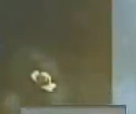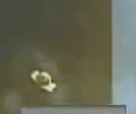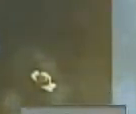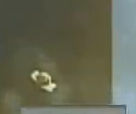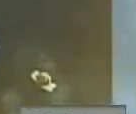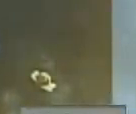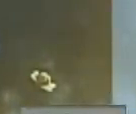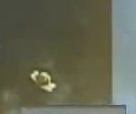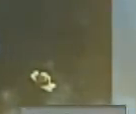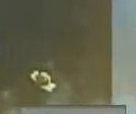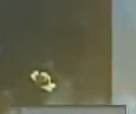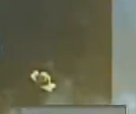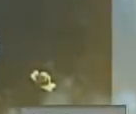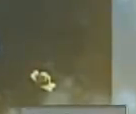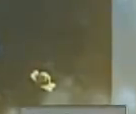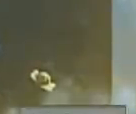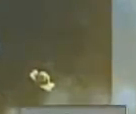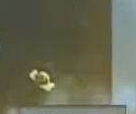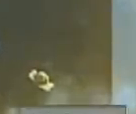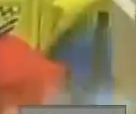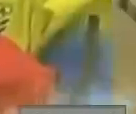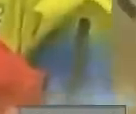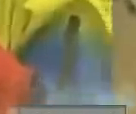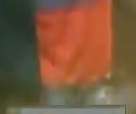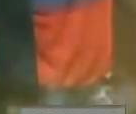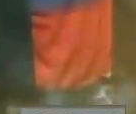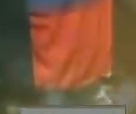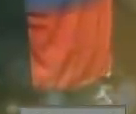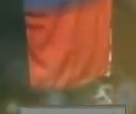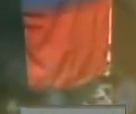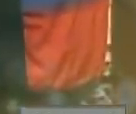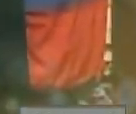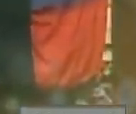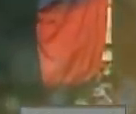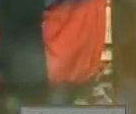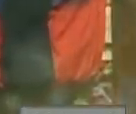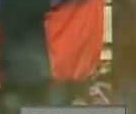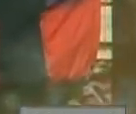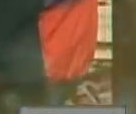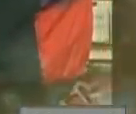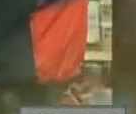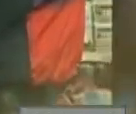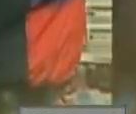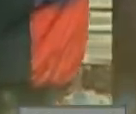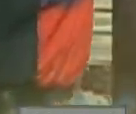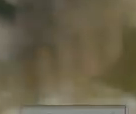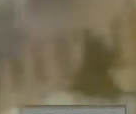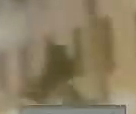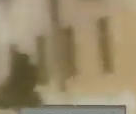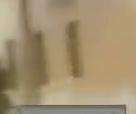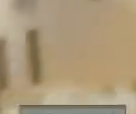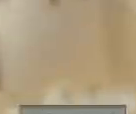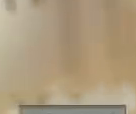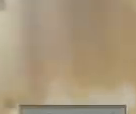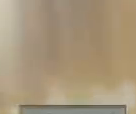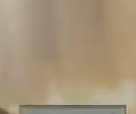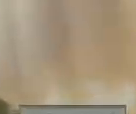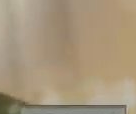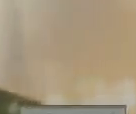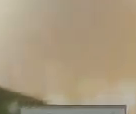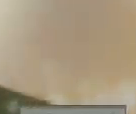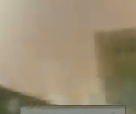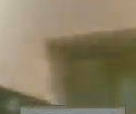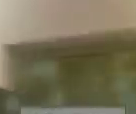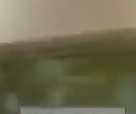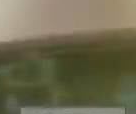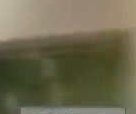se despierta Diosdado. Y fue así. Y así fue. Hasta la victoria siempre. Venceremos. Como